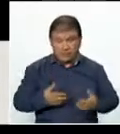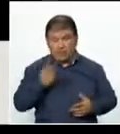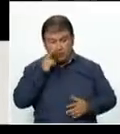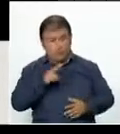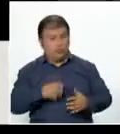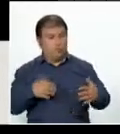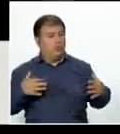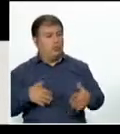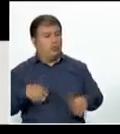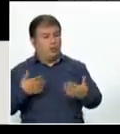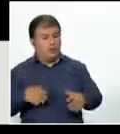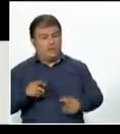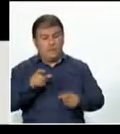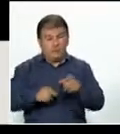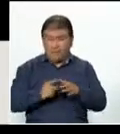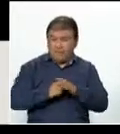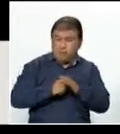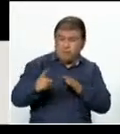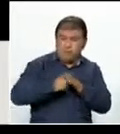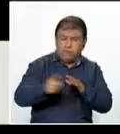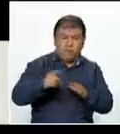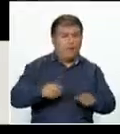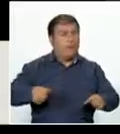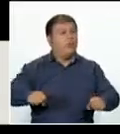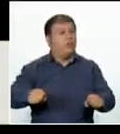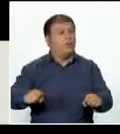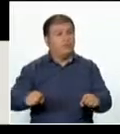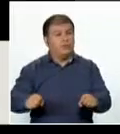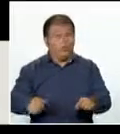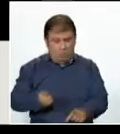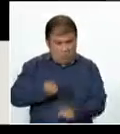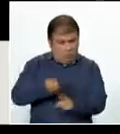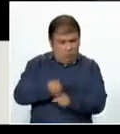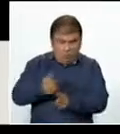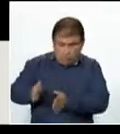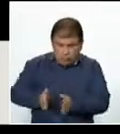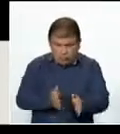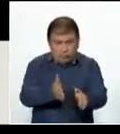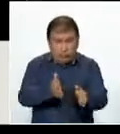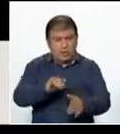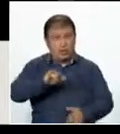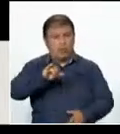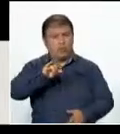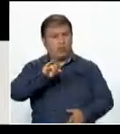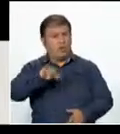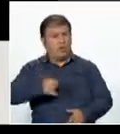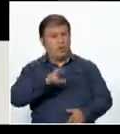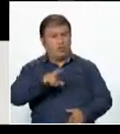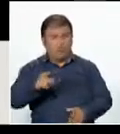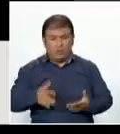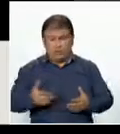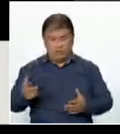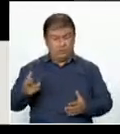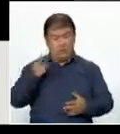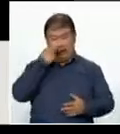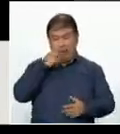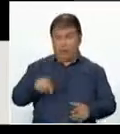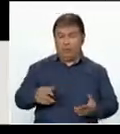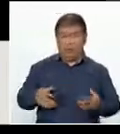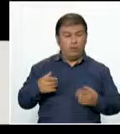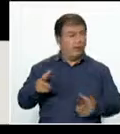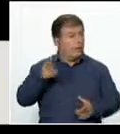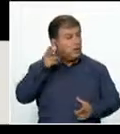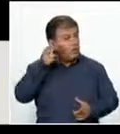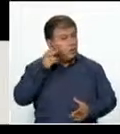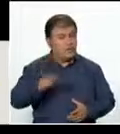horror cómo estas personas escapaban pues a bordo de motos, por el mismo Jirón de la Unión en sí. Eso ya de por sí era algo inusual para ellos, luego de